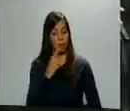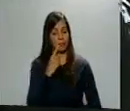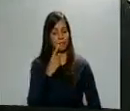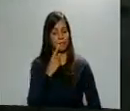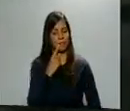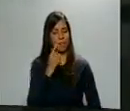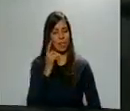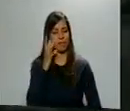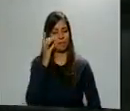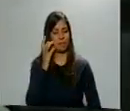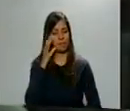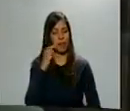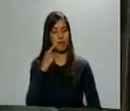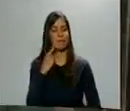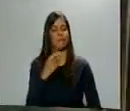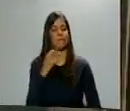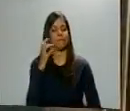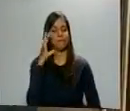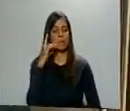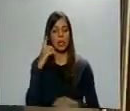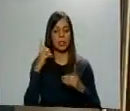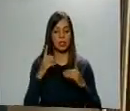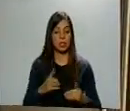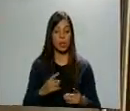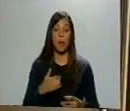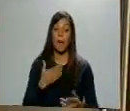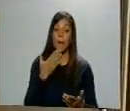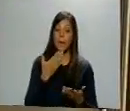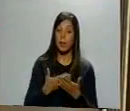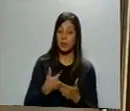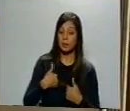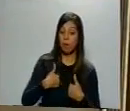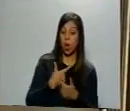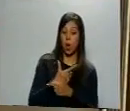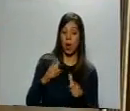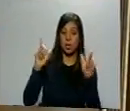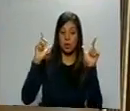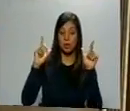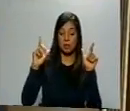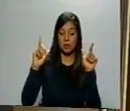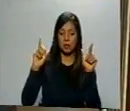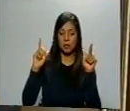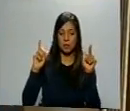unas elecciones. Yo dije, bueno, yo pido que me liberen